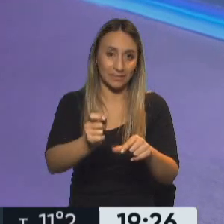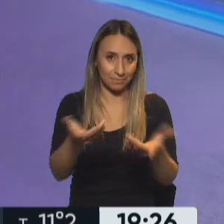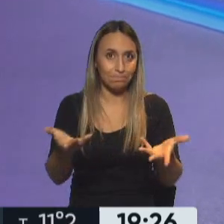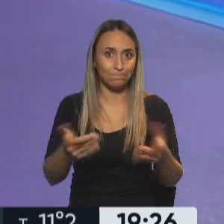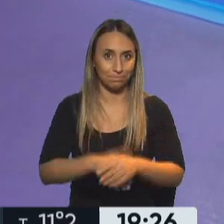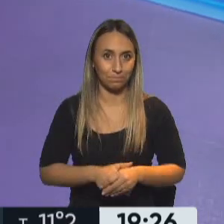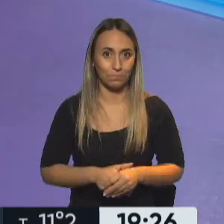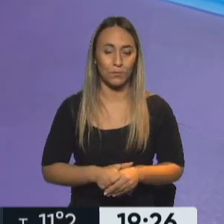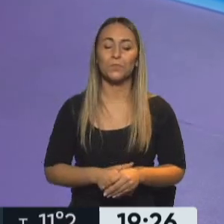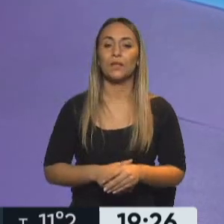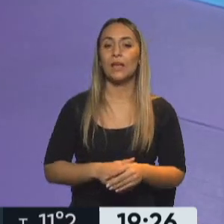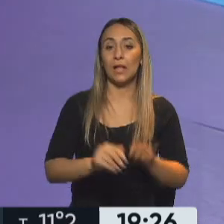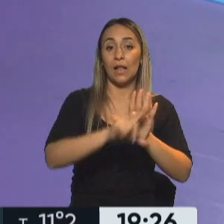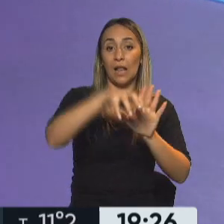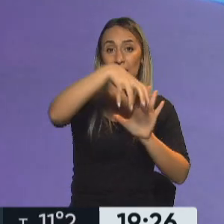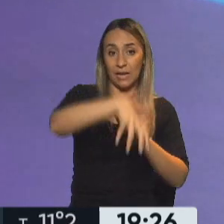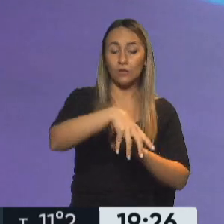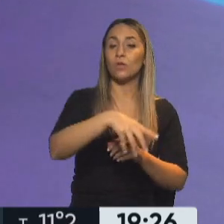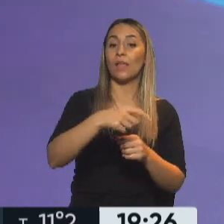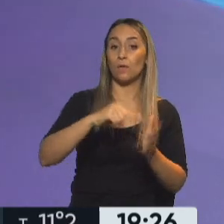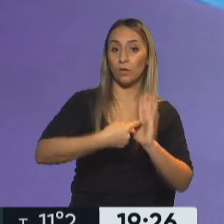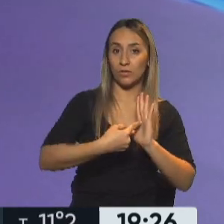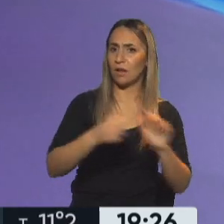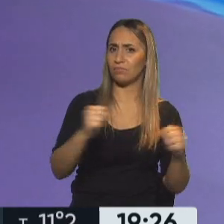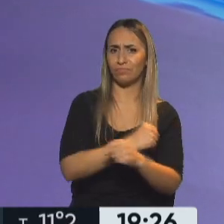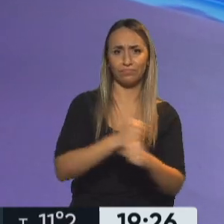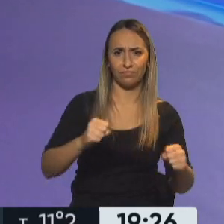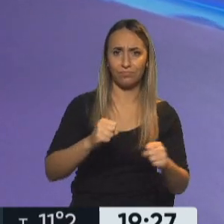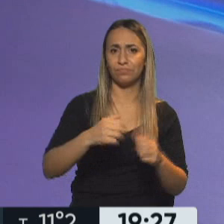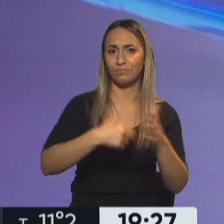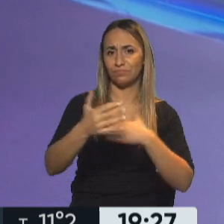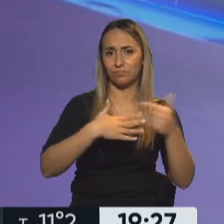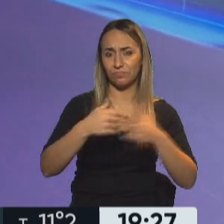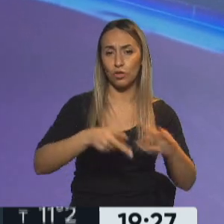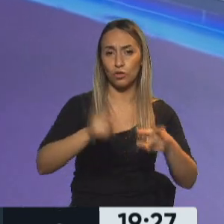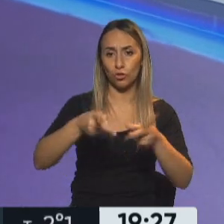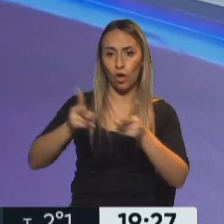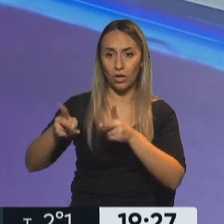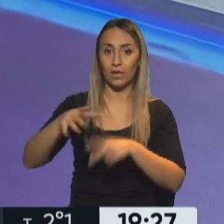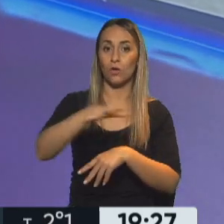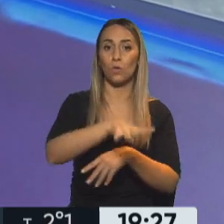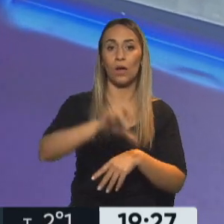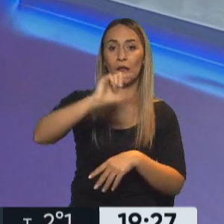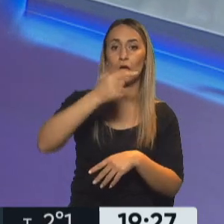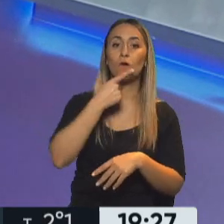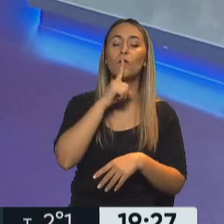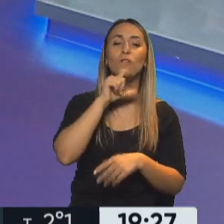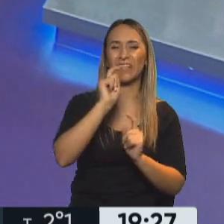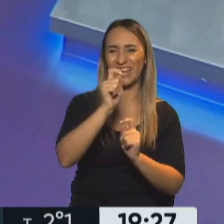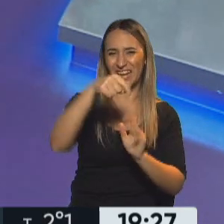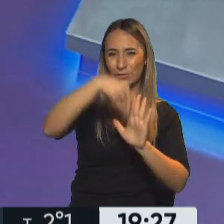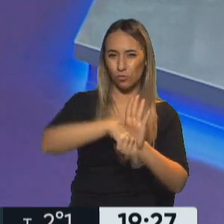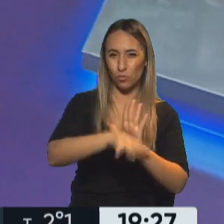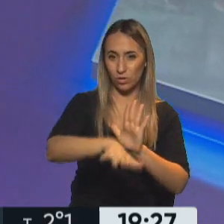La legislatura porteña aprobó la construcción de torres en la costanera sur. Esto generó repudio del